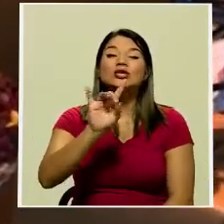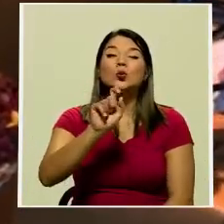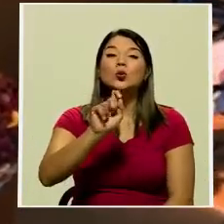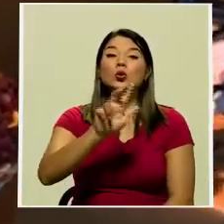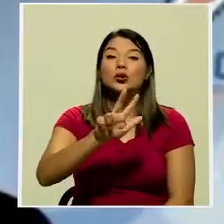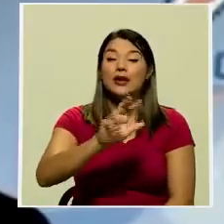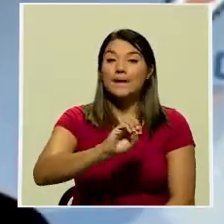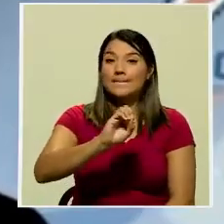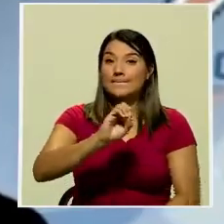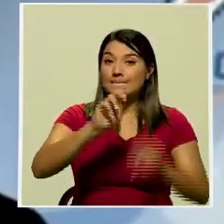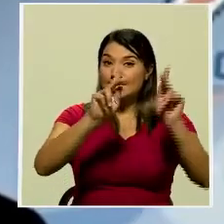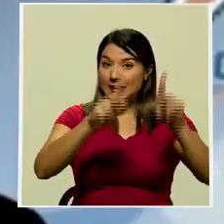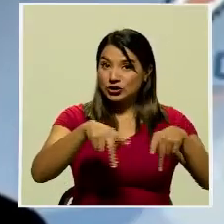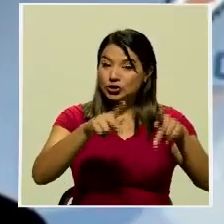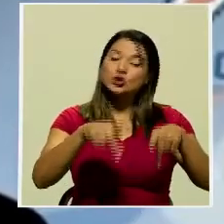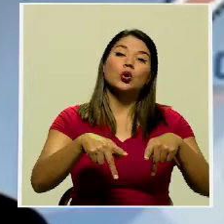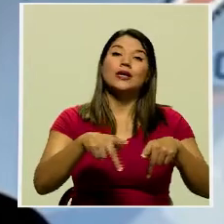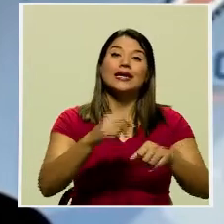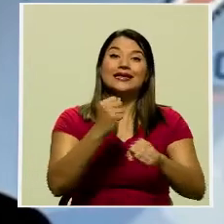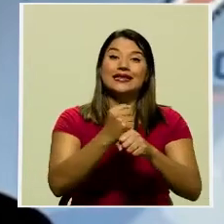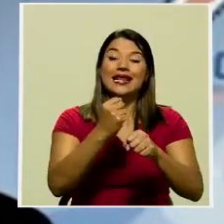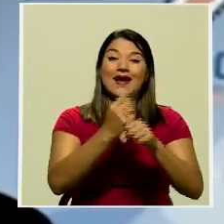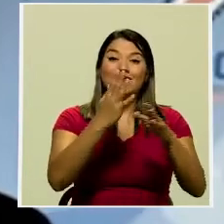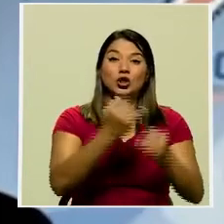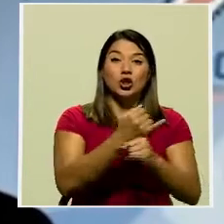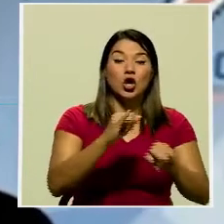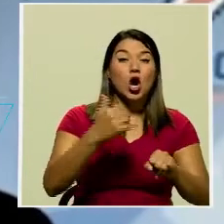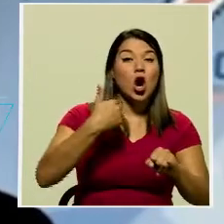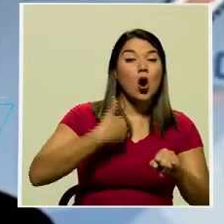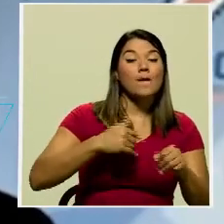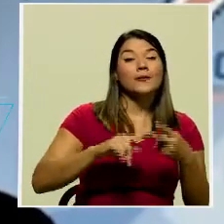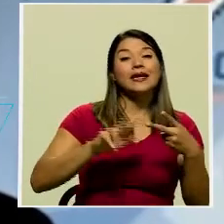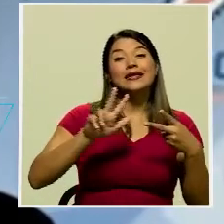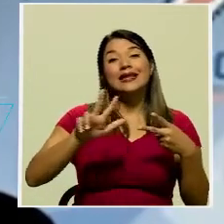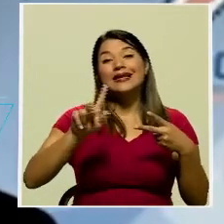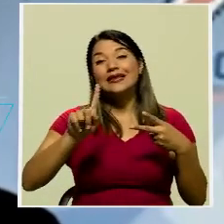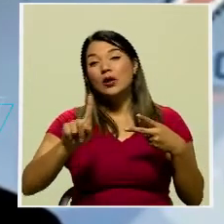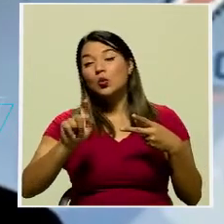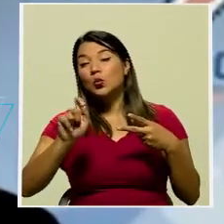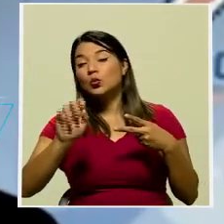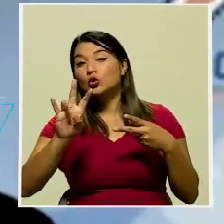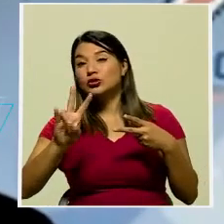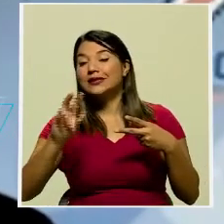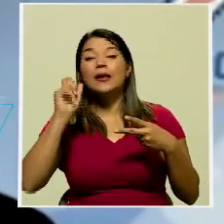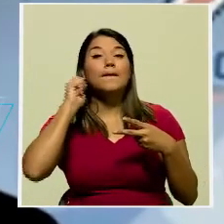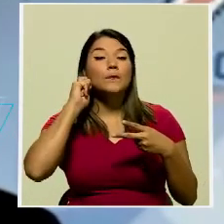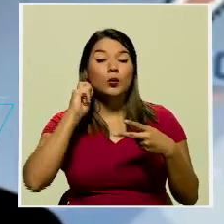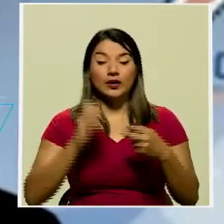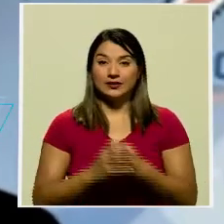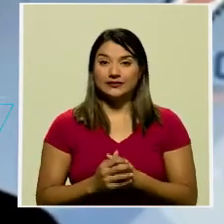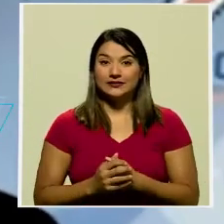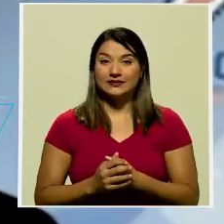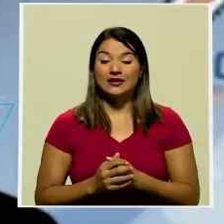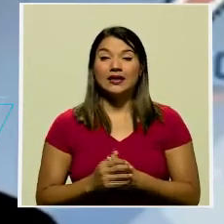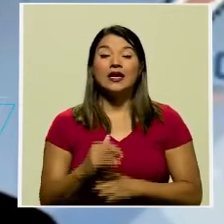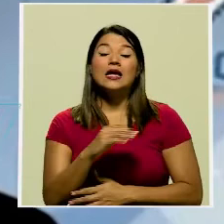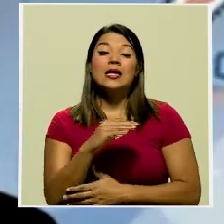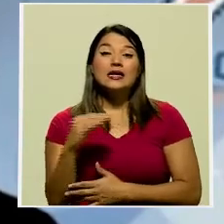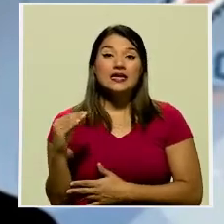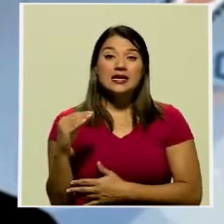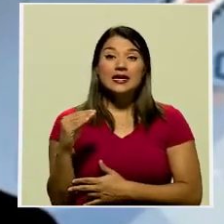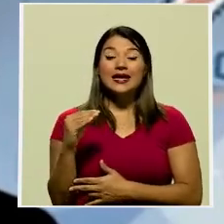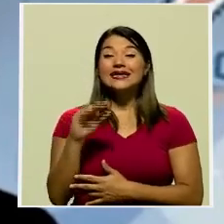personas trabajadoras independientes son hombres y un 31.7% son mujeres. Geográficamente se encuentra que